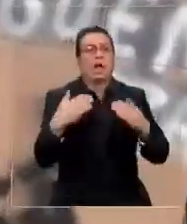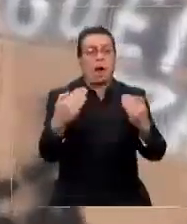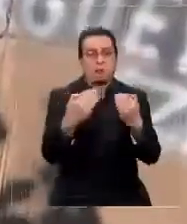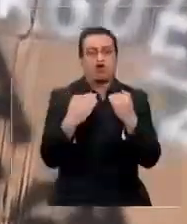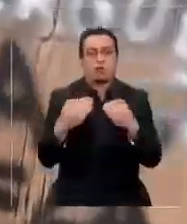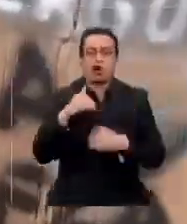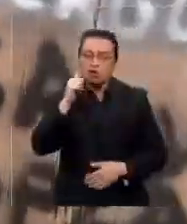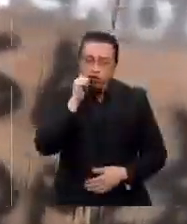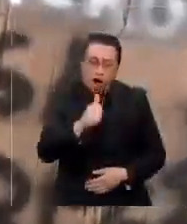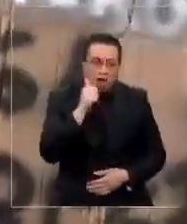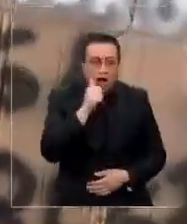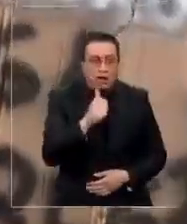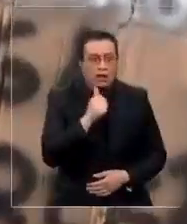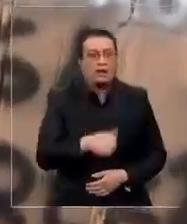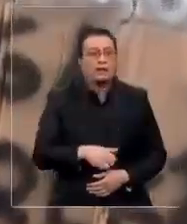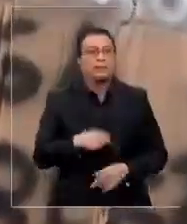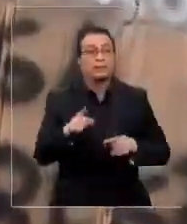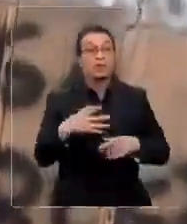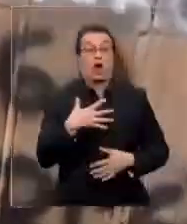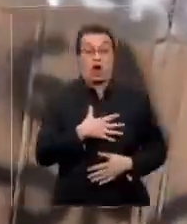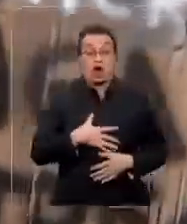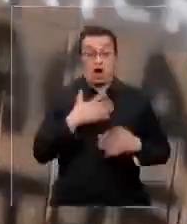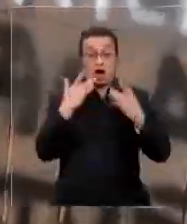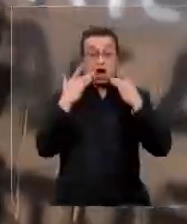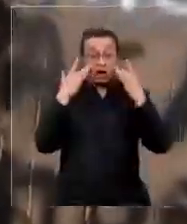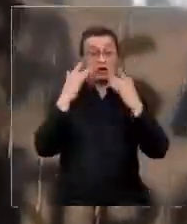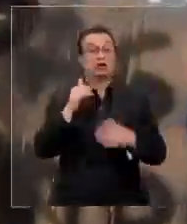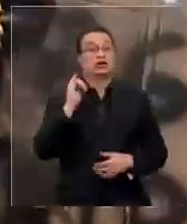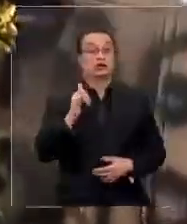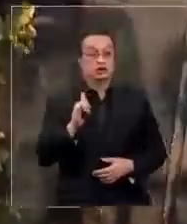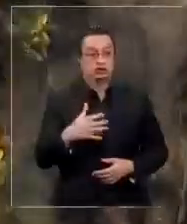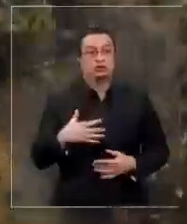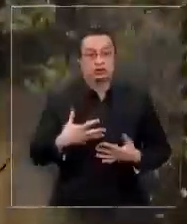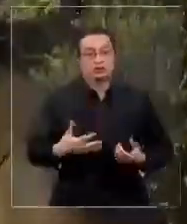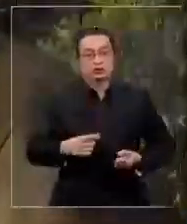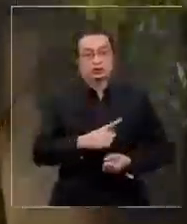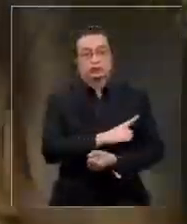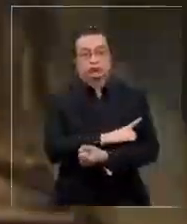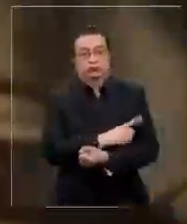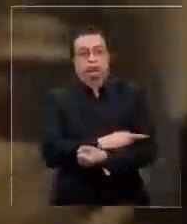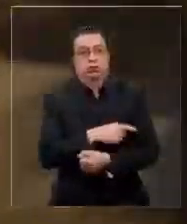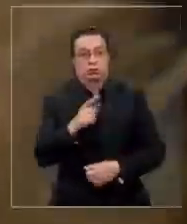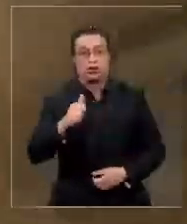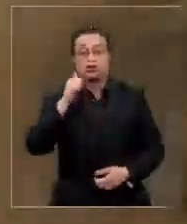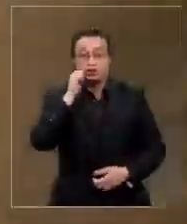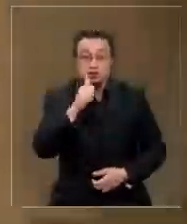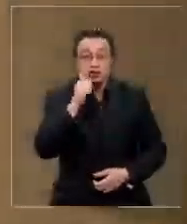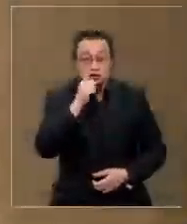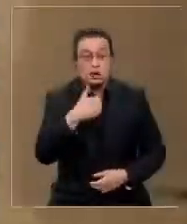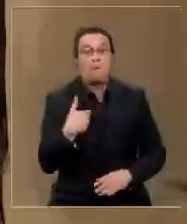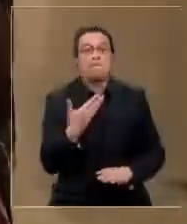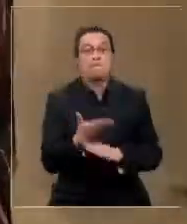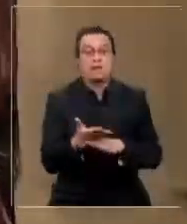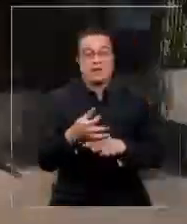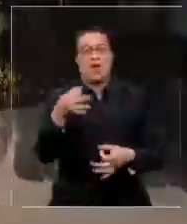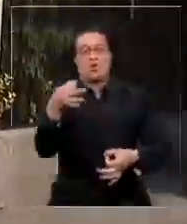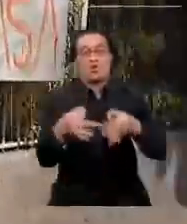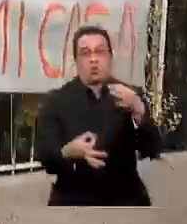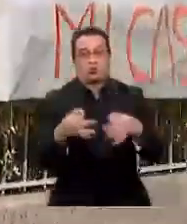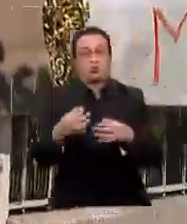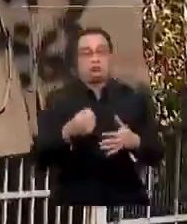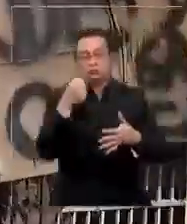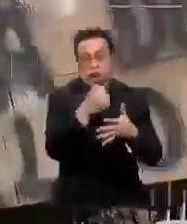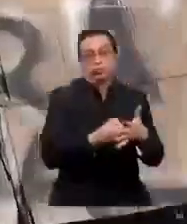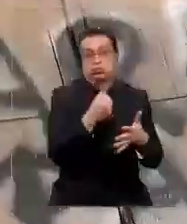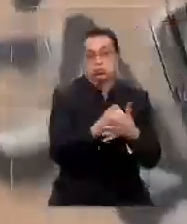apoyo y me ayuda me da fuerza se ha vuelto su rutina buscando justicia asegura que